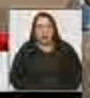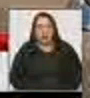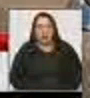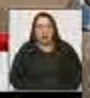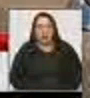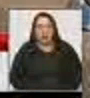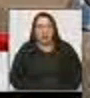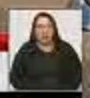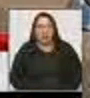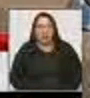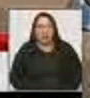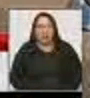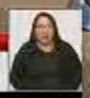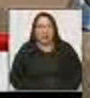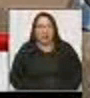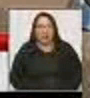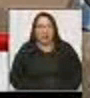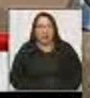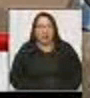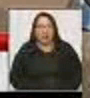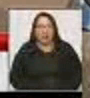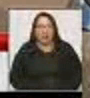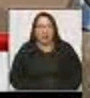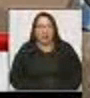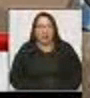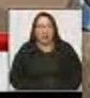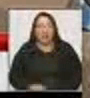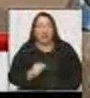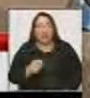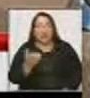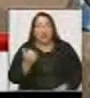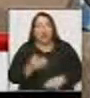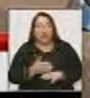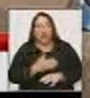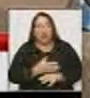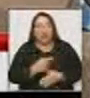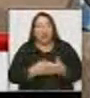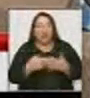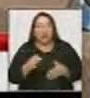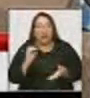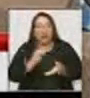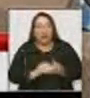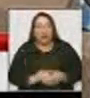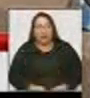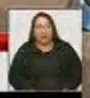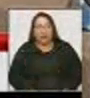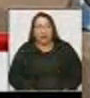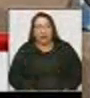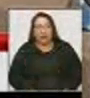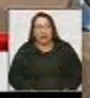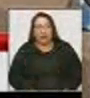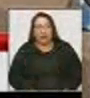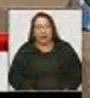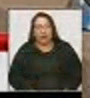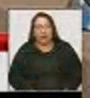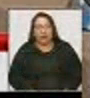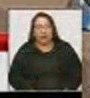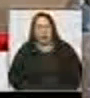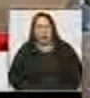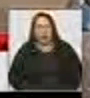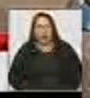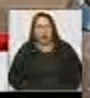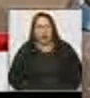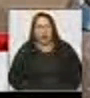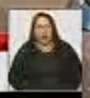mesa, también respecto del JAO, esta jubilación anticipada, que lo han puesto, me parece, en una disposición complementaria